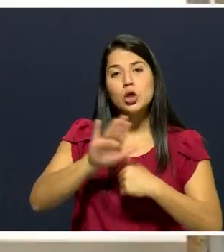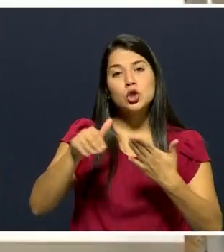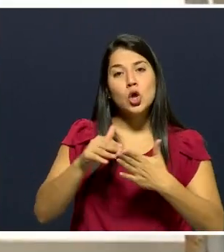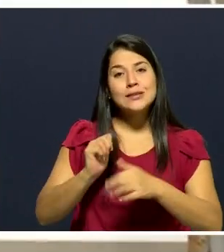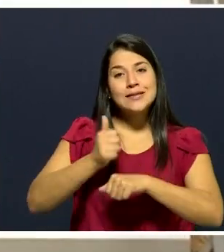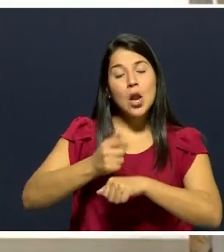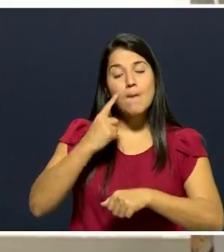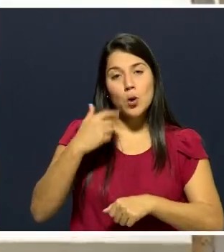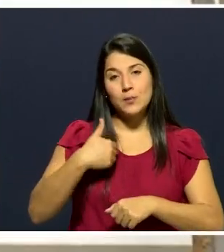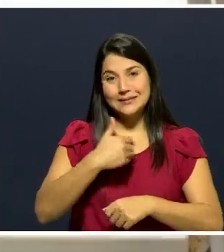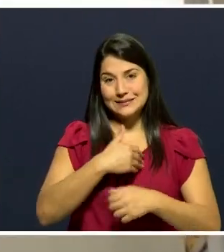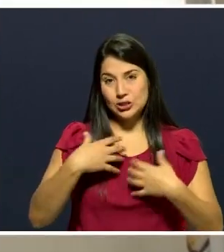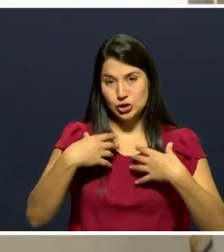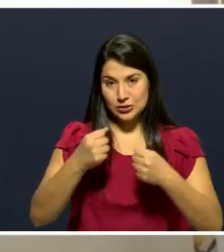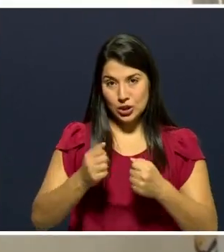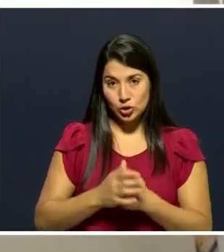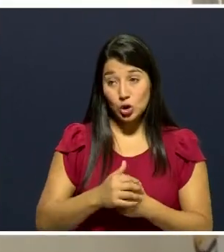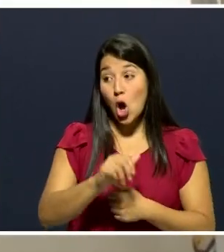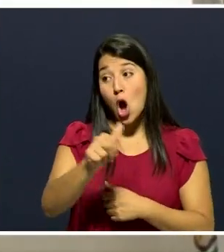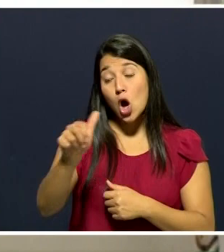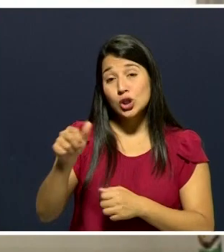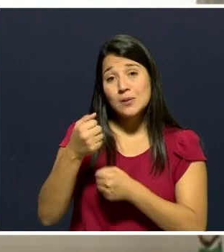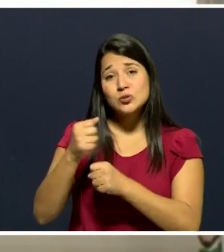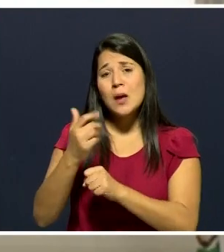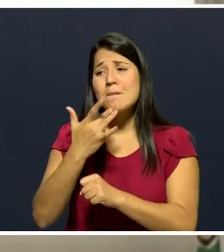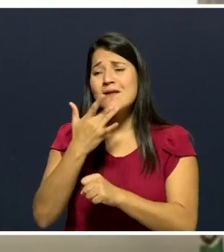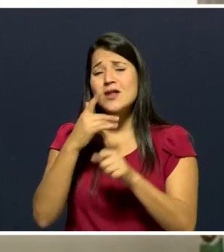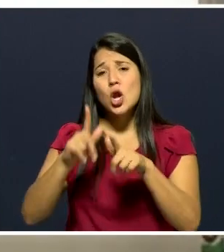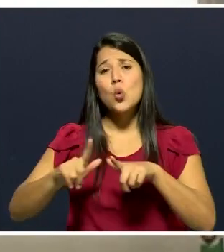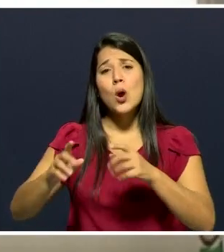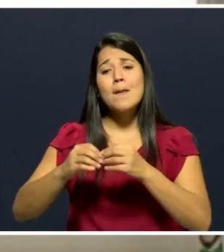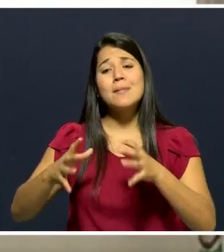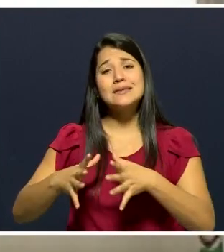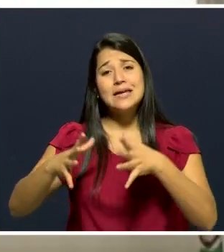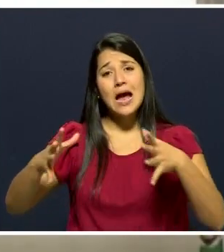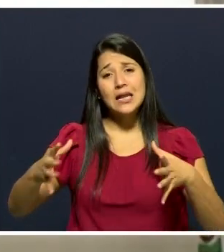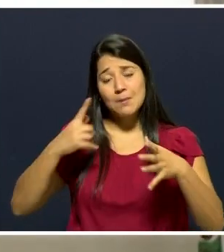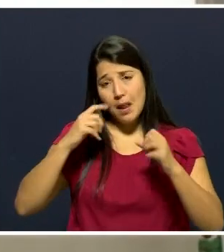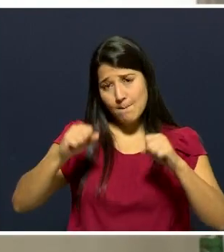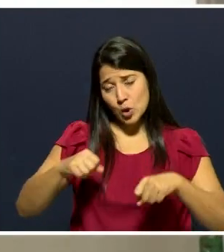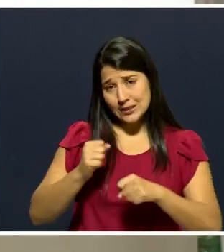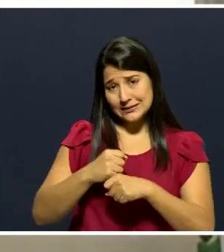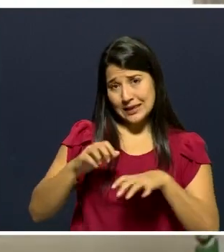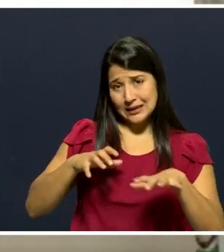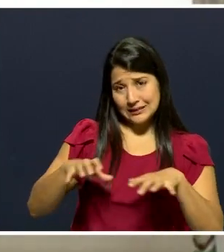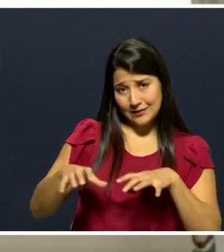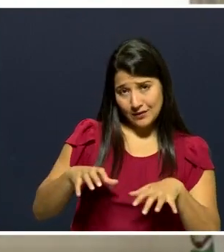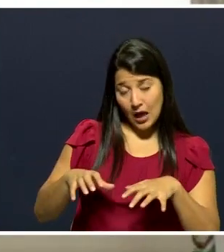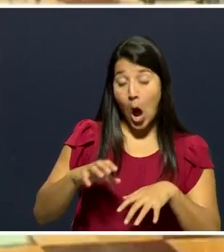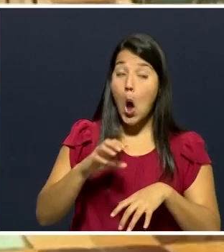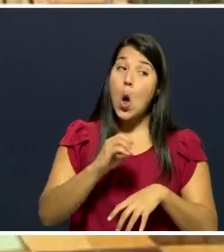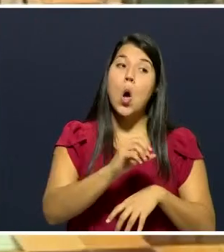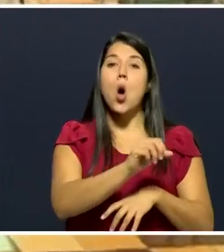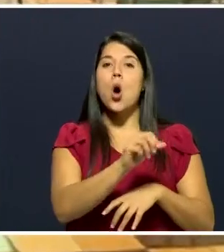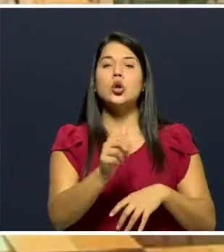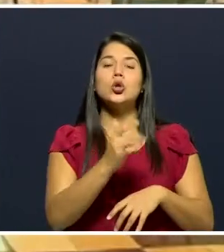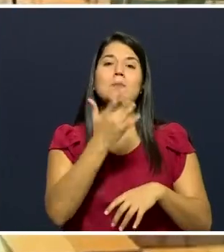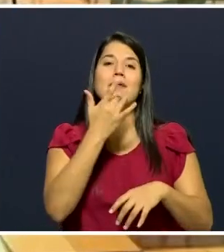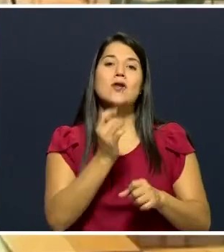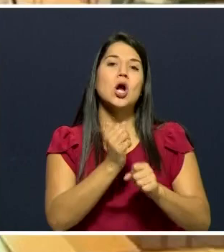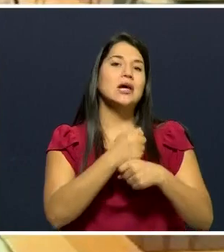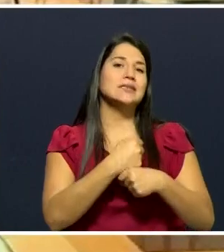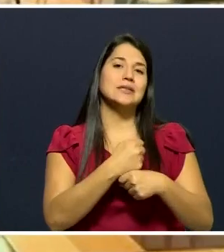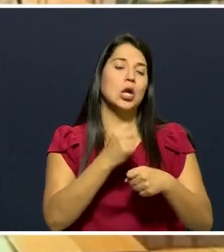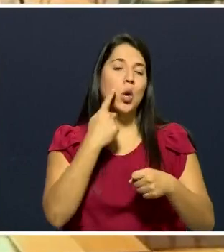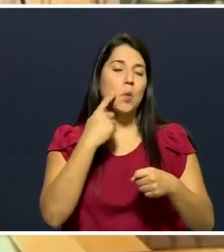Otros municipios decidieron trasladarse a lugares más amplios para realizar la sesión solemne y algunos más optaron por ejecutar el cambio de